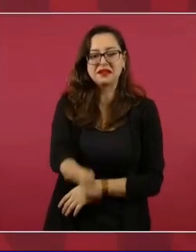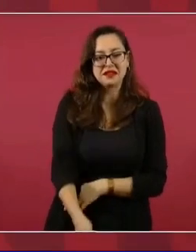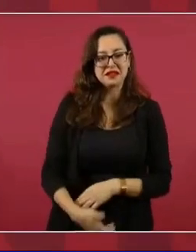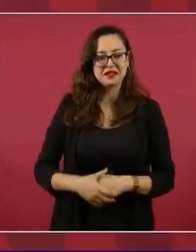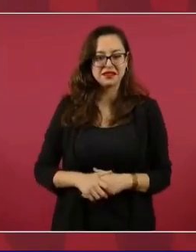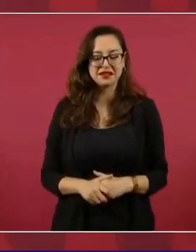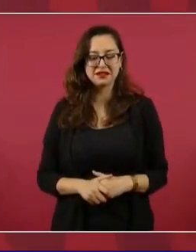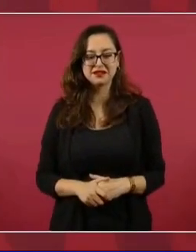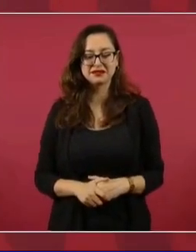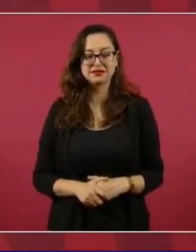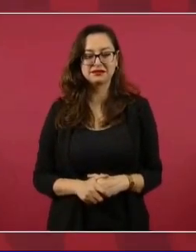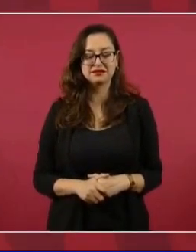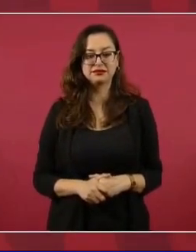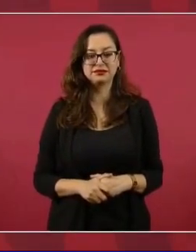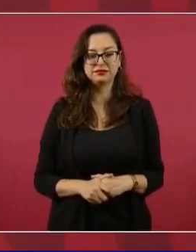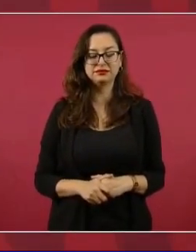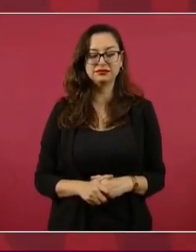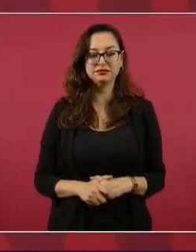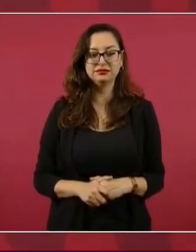¿Y qué hacen?